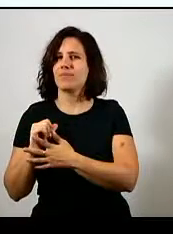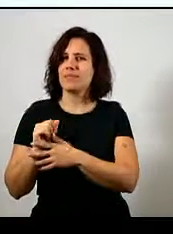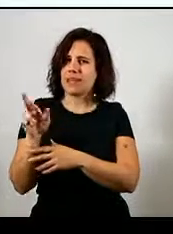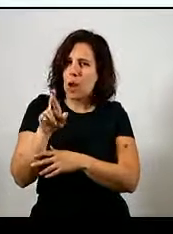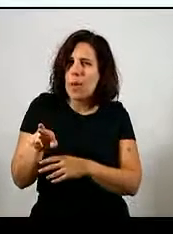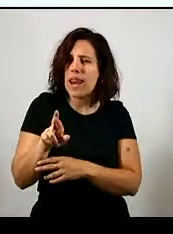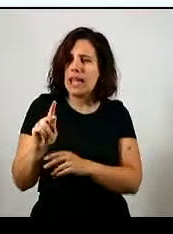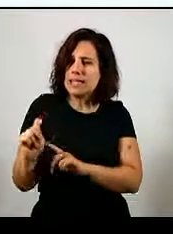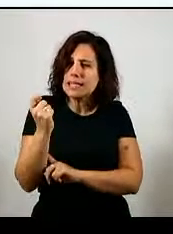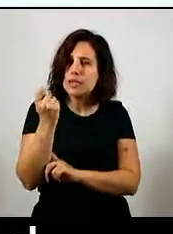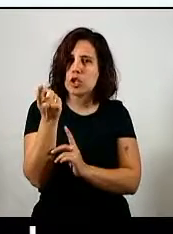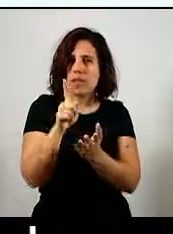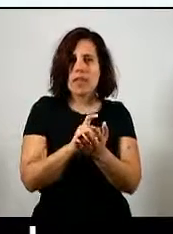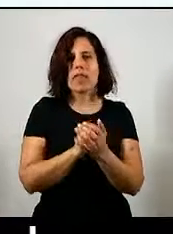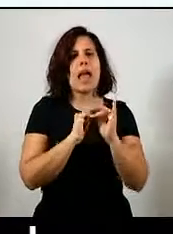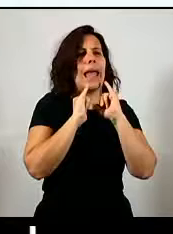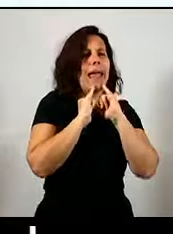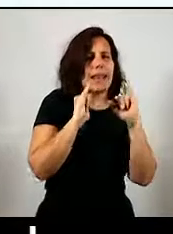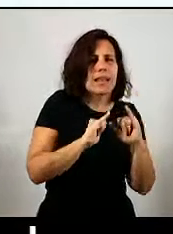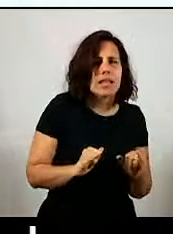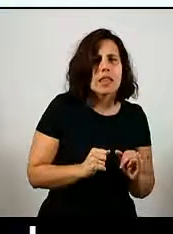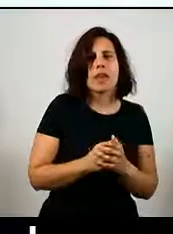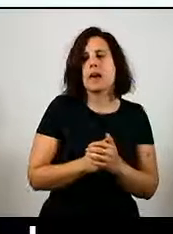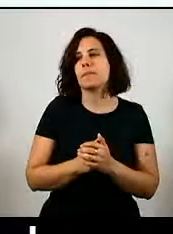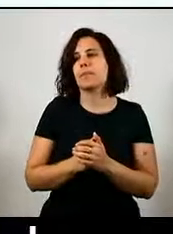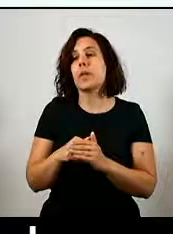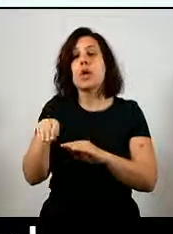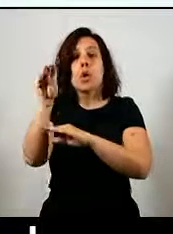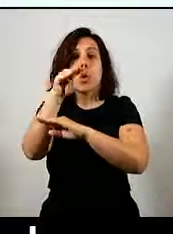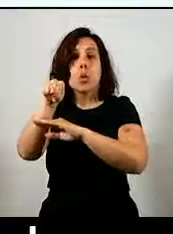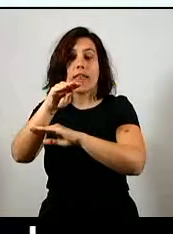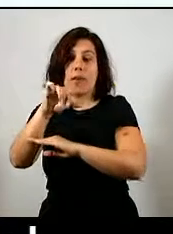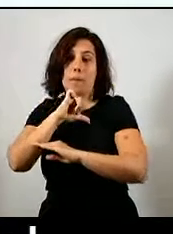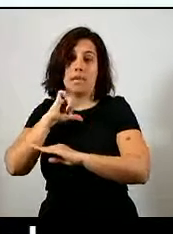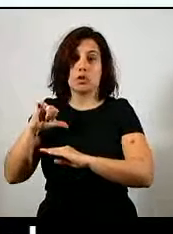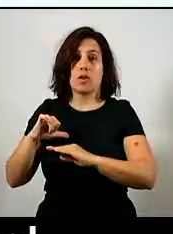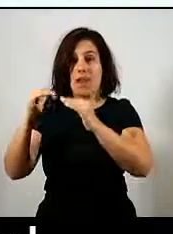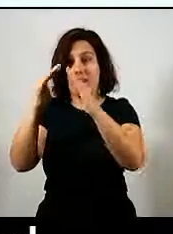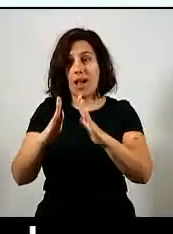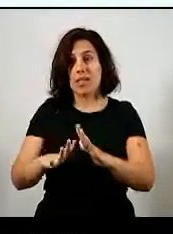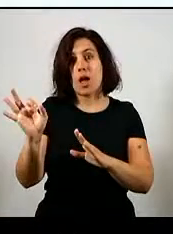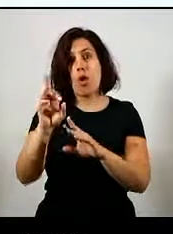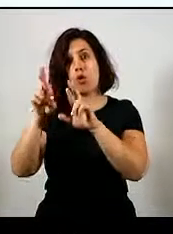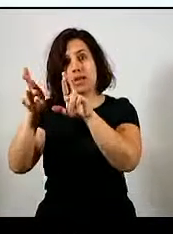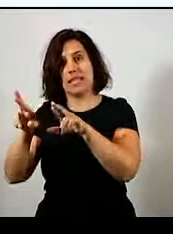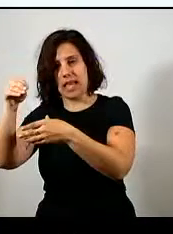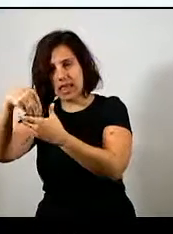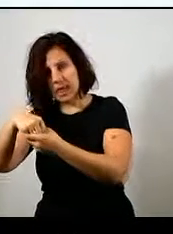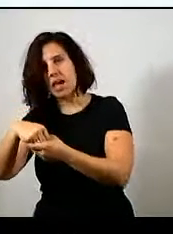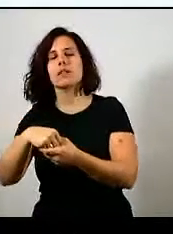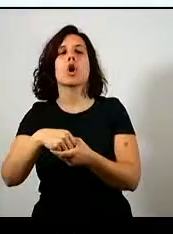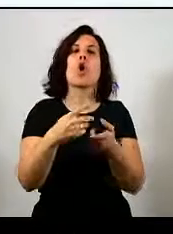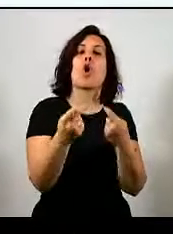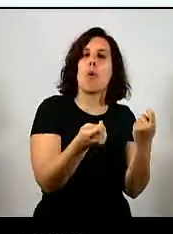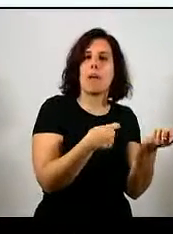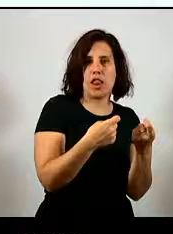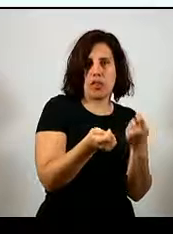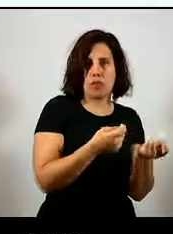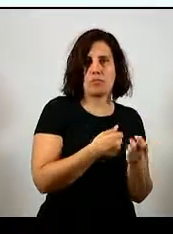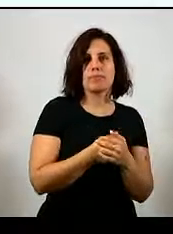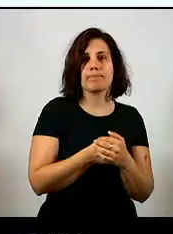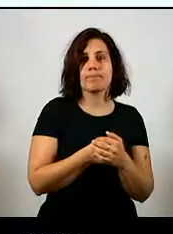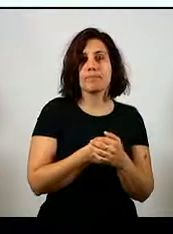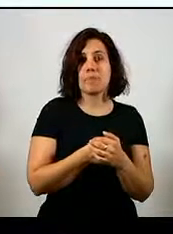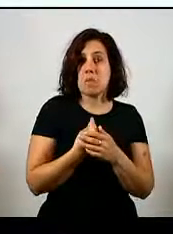electricidad, cuidados personales a domicilio o asistencia en establecimientos residenciales y comercio. Todos